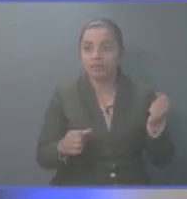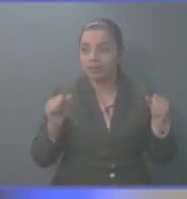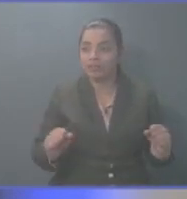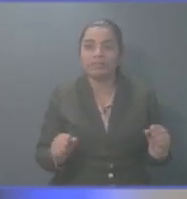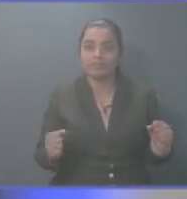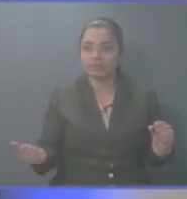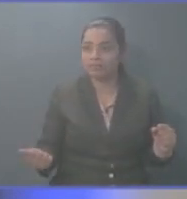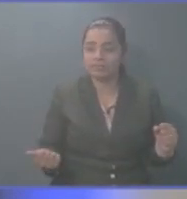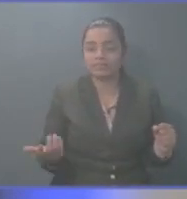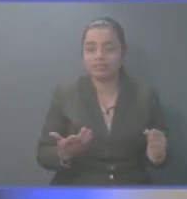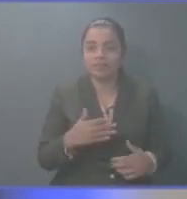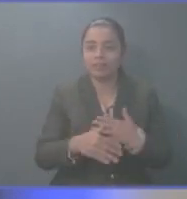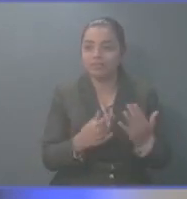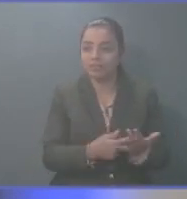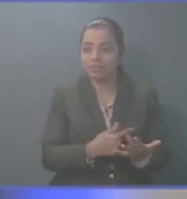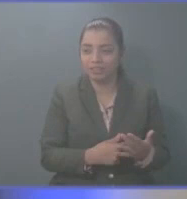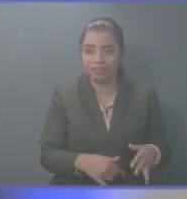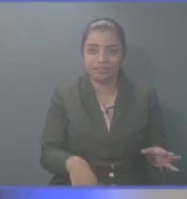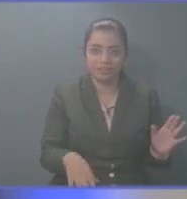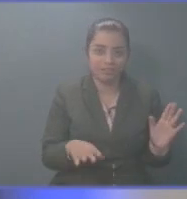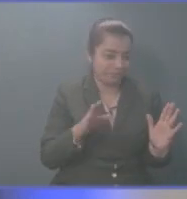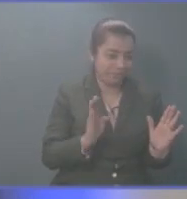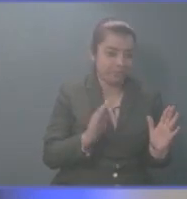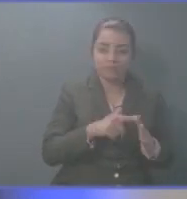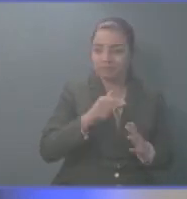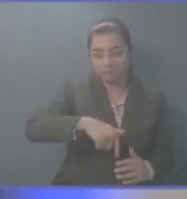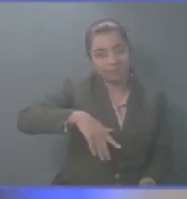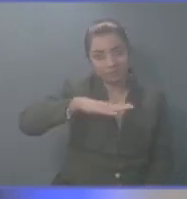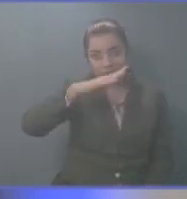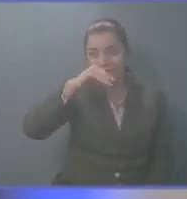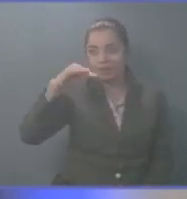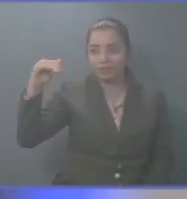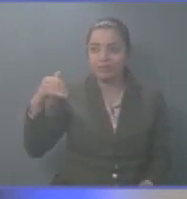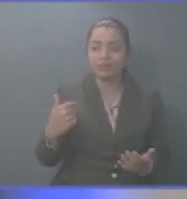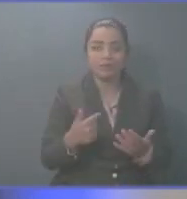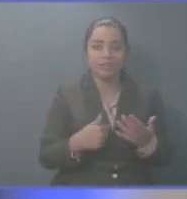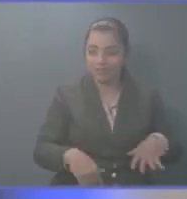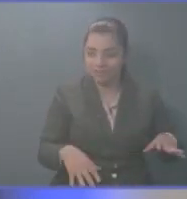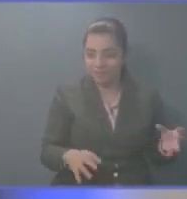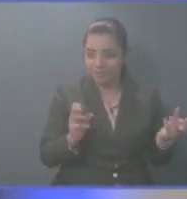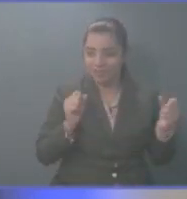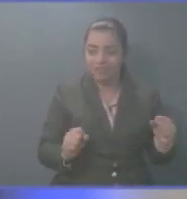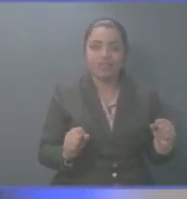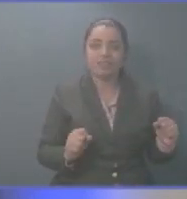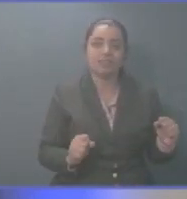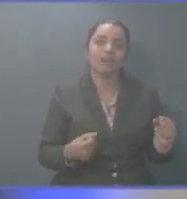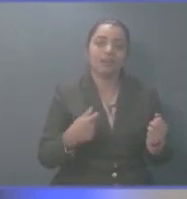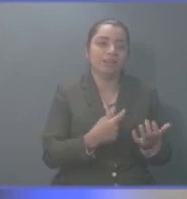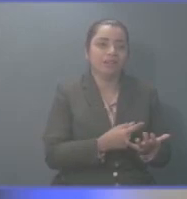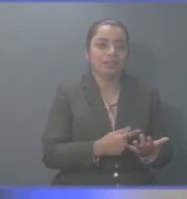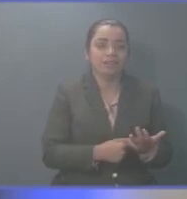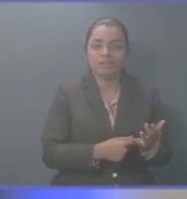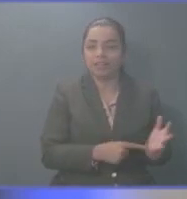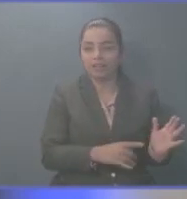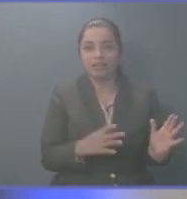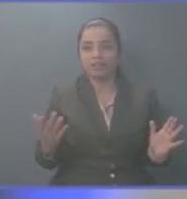realmente. Organismos internacionales han señalado que si el país sigue endeudándose a este nivel, en el año 2030 vamos a estar endeudados en